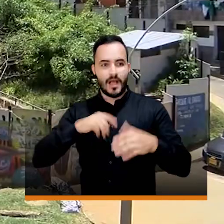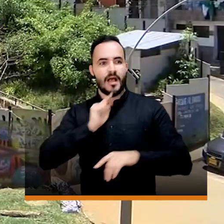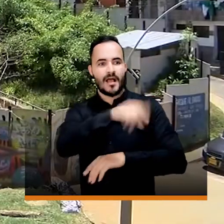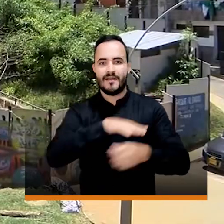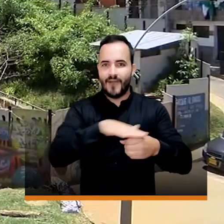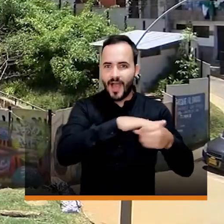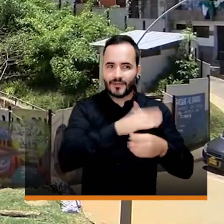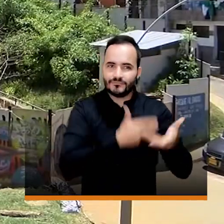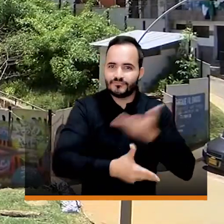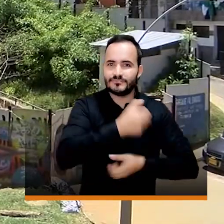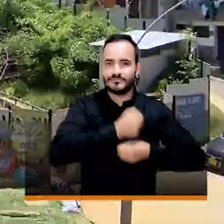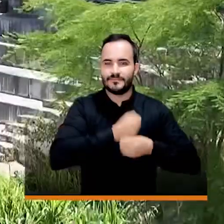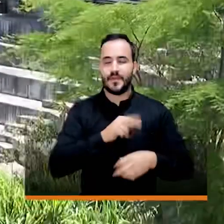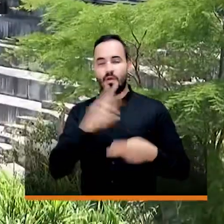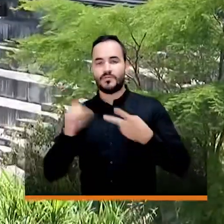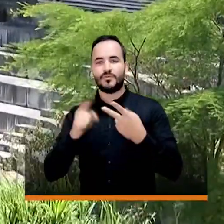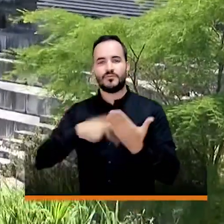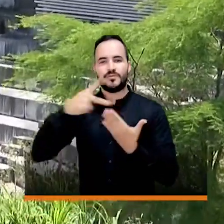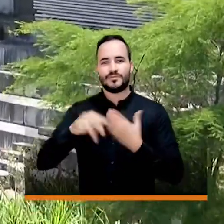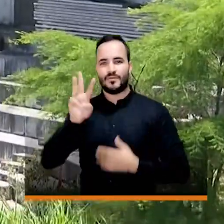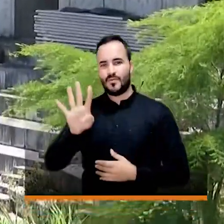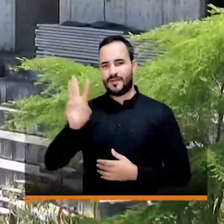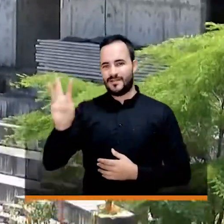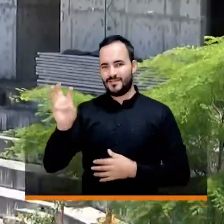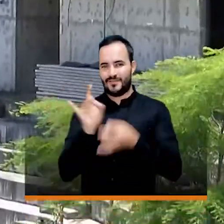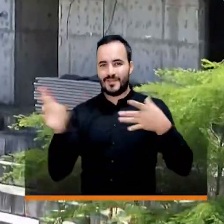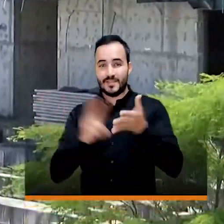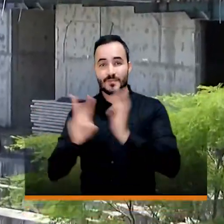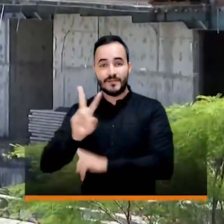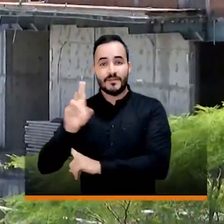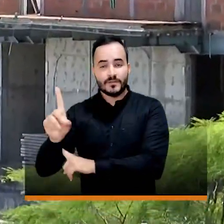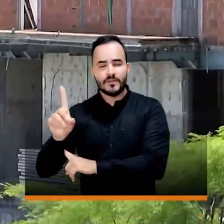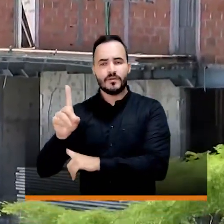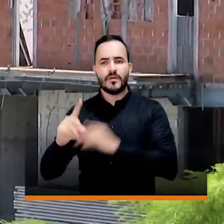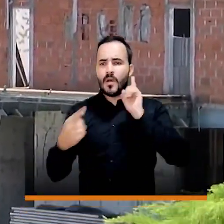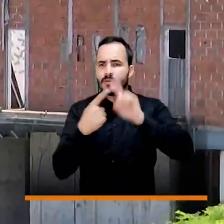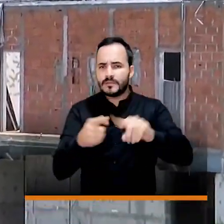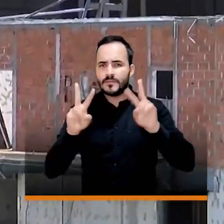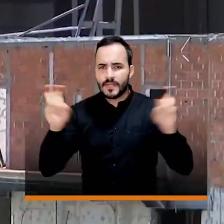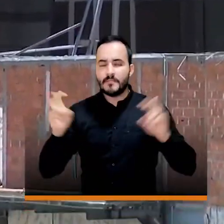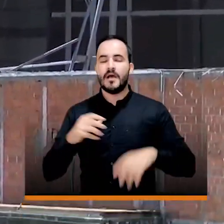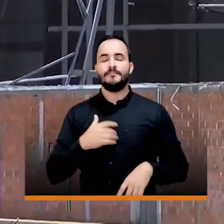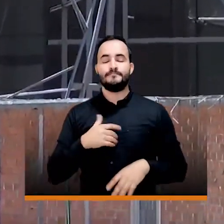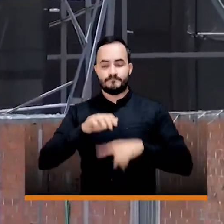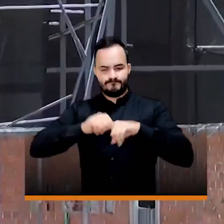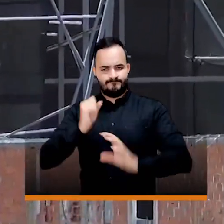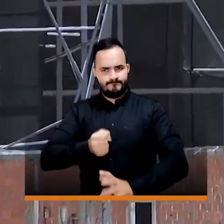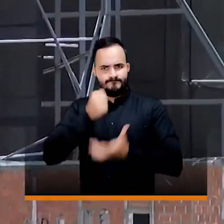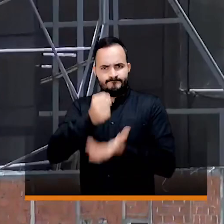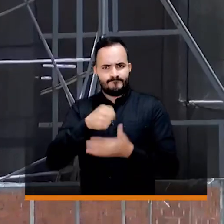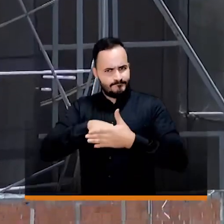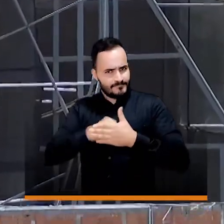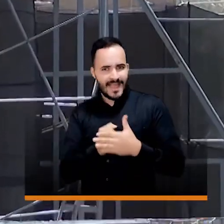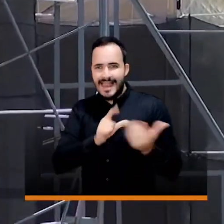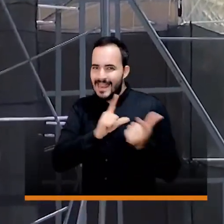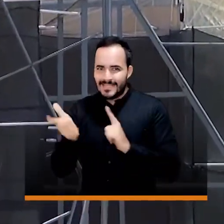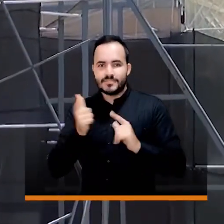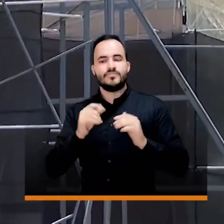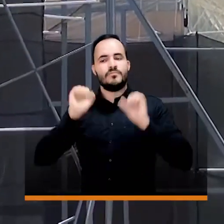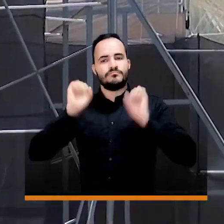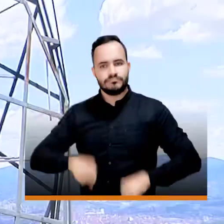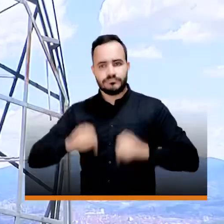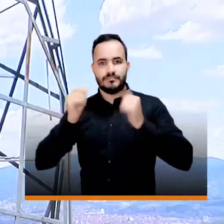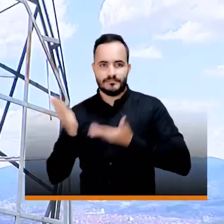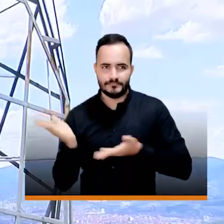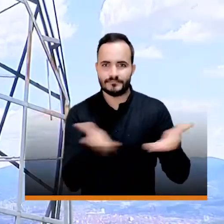barrio, el proyecto de acuerdo 48 del 2021 que aprobó las vigencias futuras